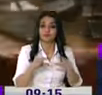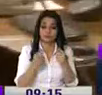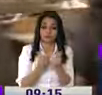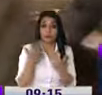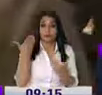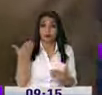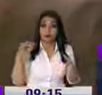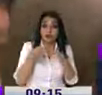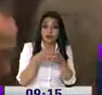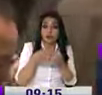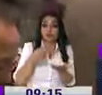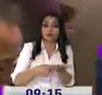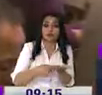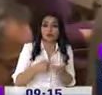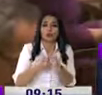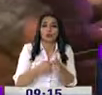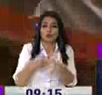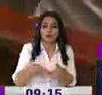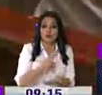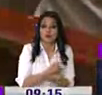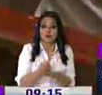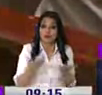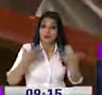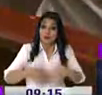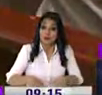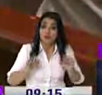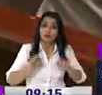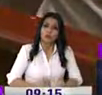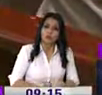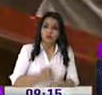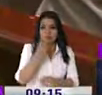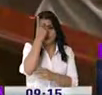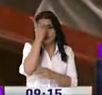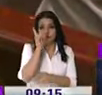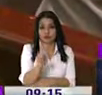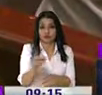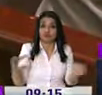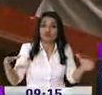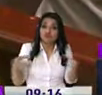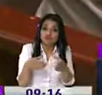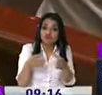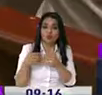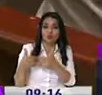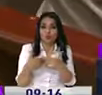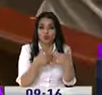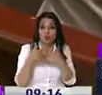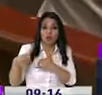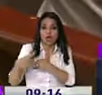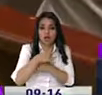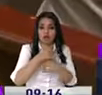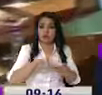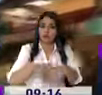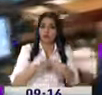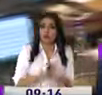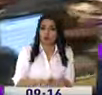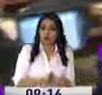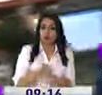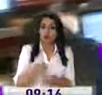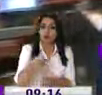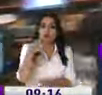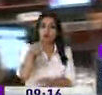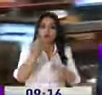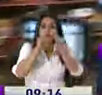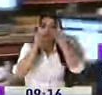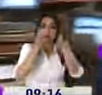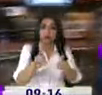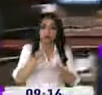poder mantener una reunión urgente esta semana para poder tomar una posición en conjunto en torno a cómo se manejarán en la venidera